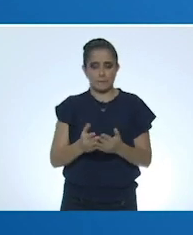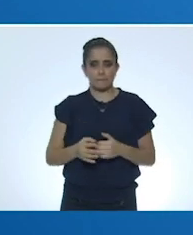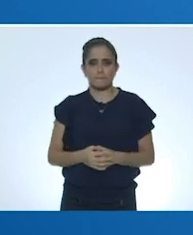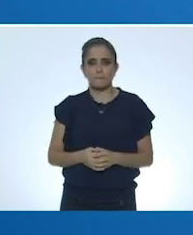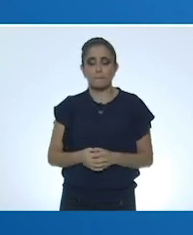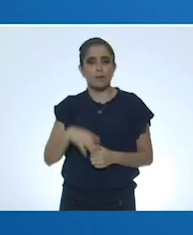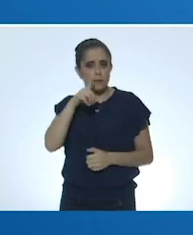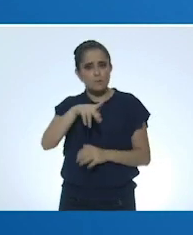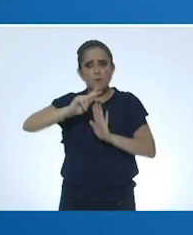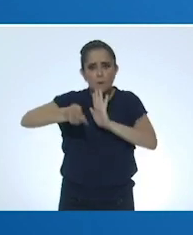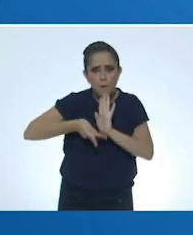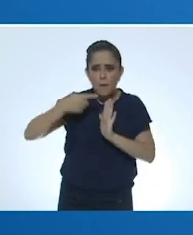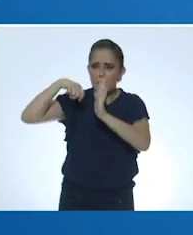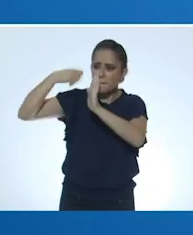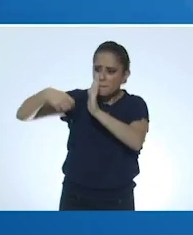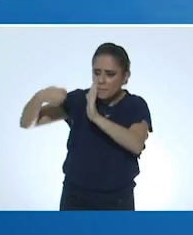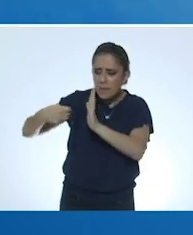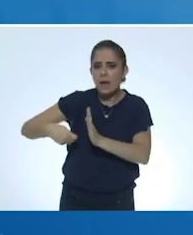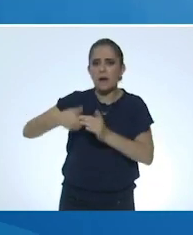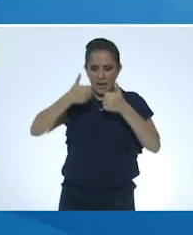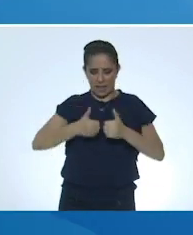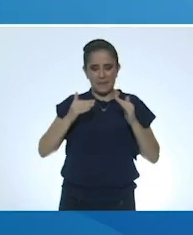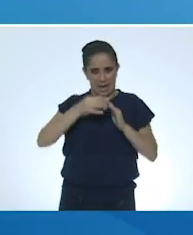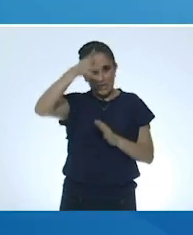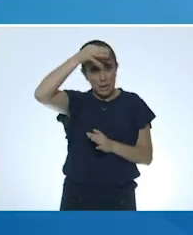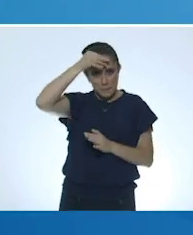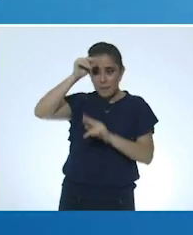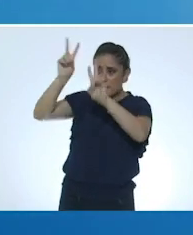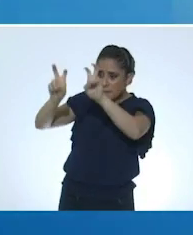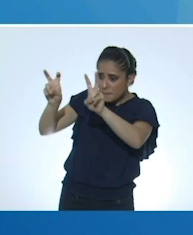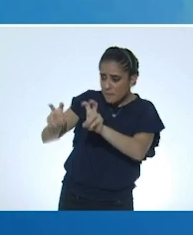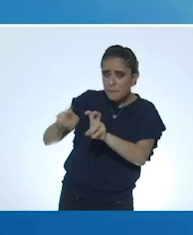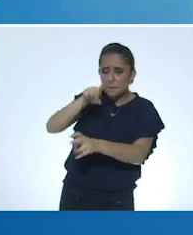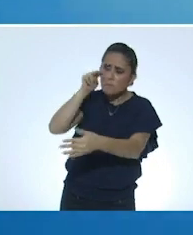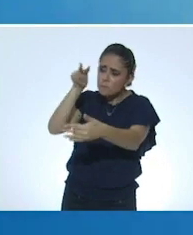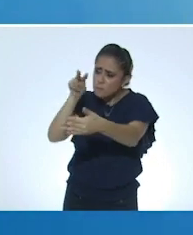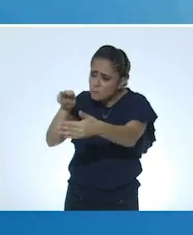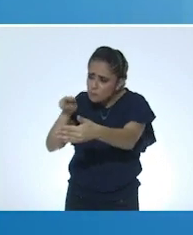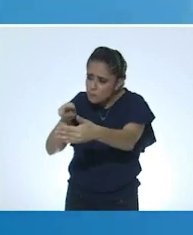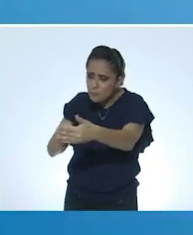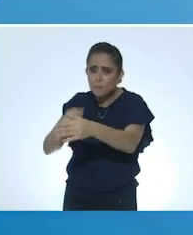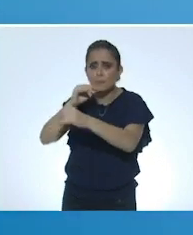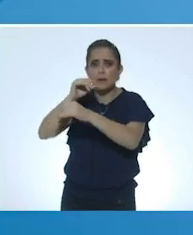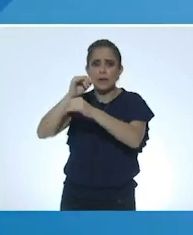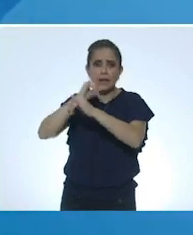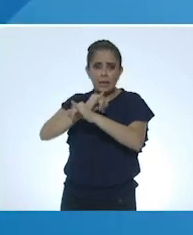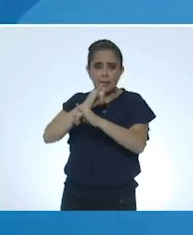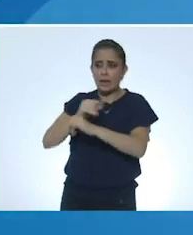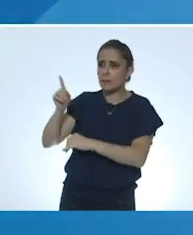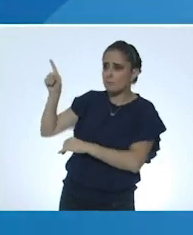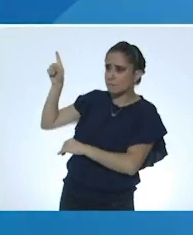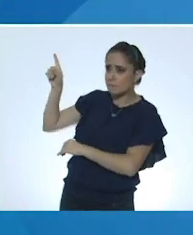Si quieres volver a ver los programas de Aprende en Casa, los puedes encontrar en la siguiente liga,